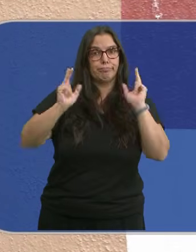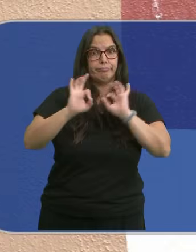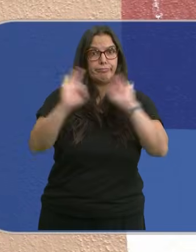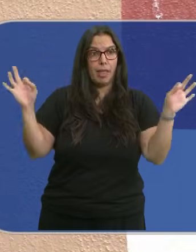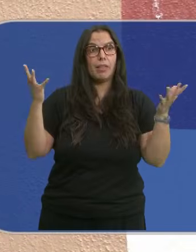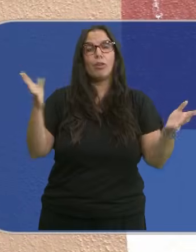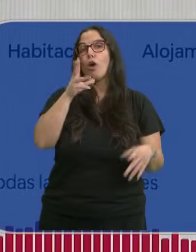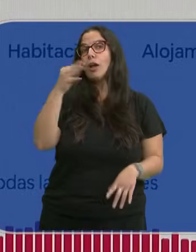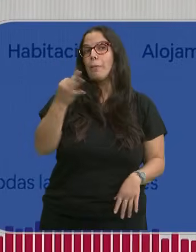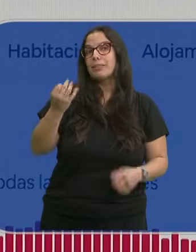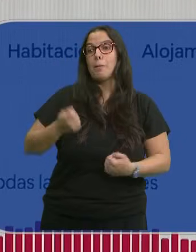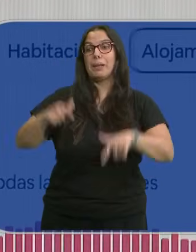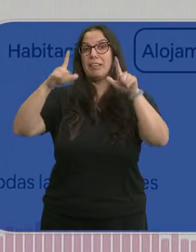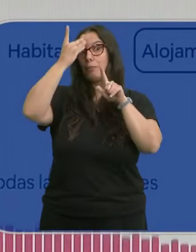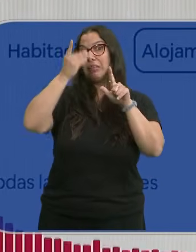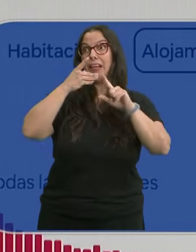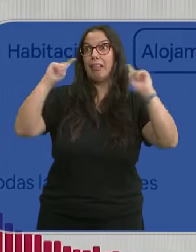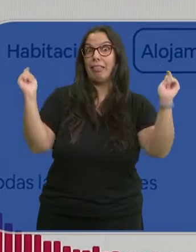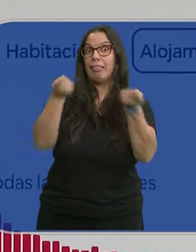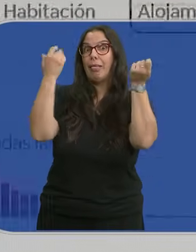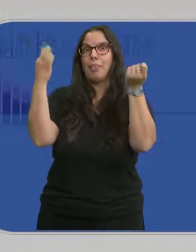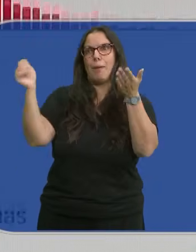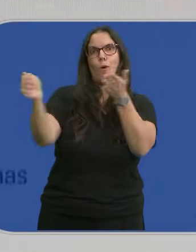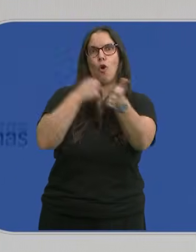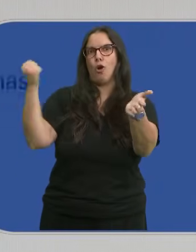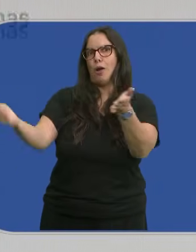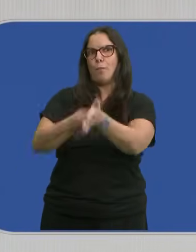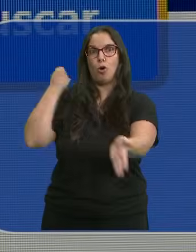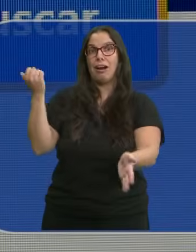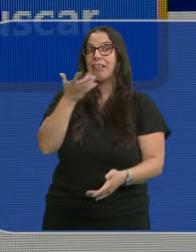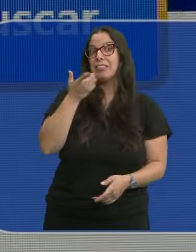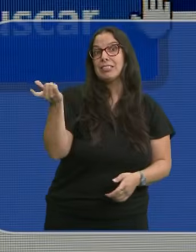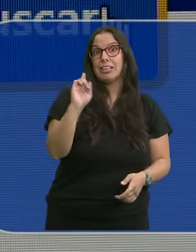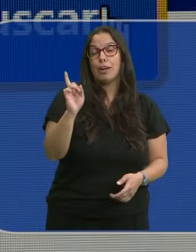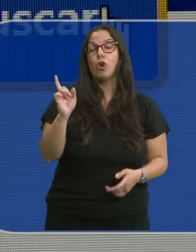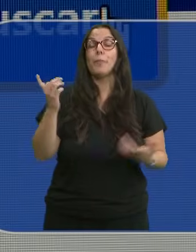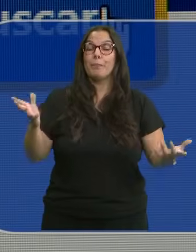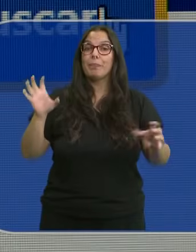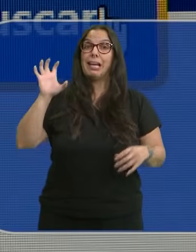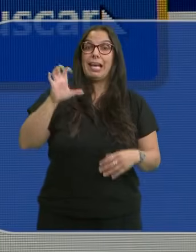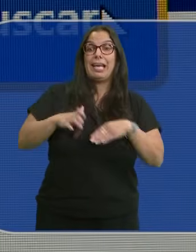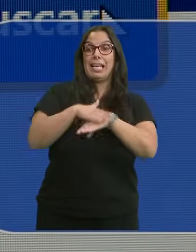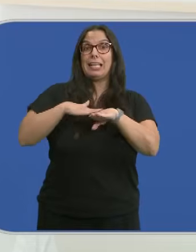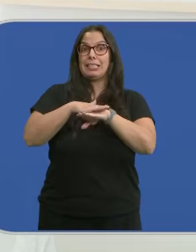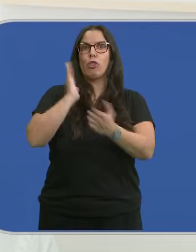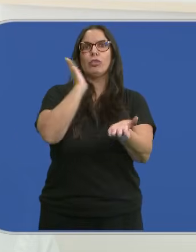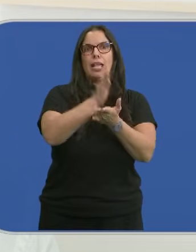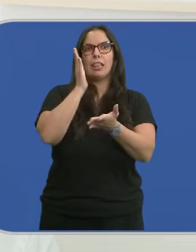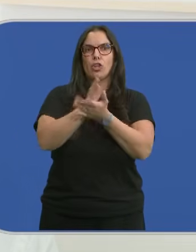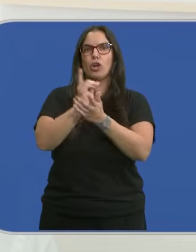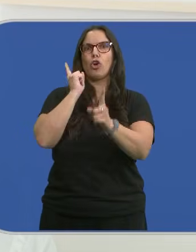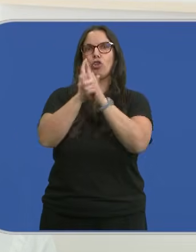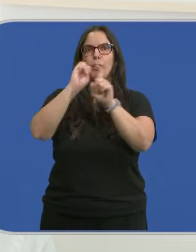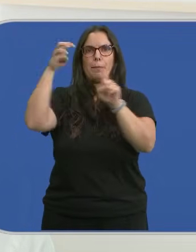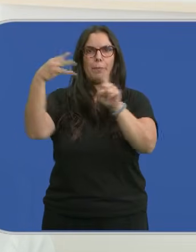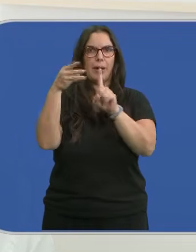ahora? Pues que las plataformas digitales donde se anuncian tienen que borrarlos y si no... Está previsto que el Estado aplique sanciones contra